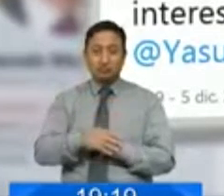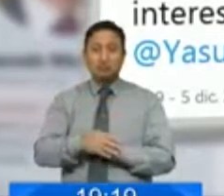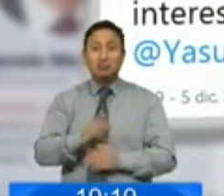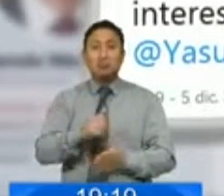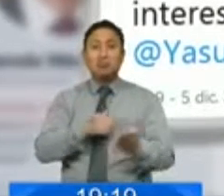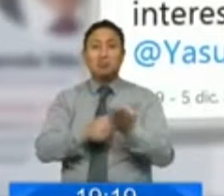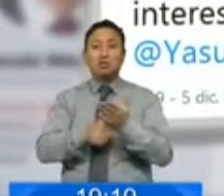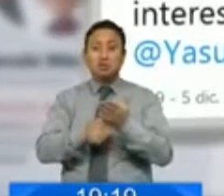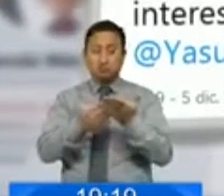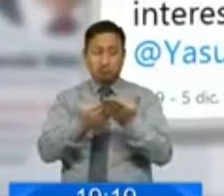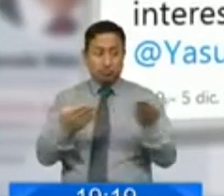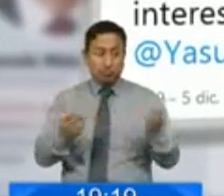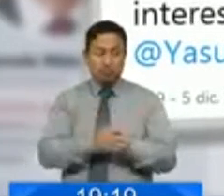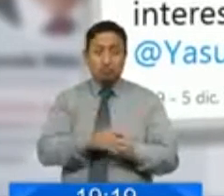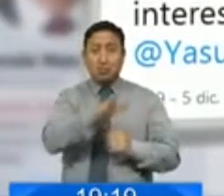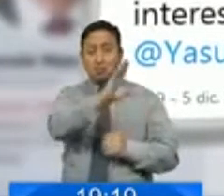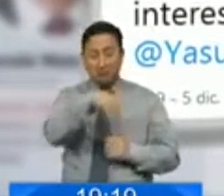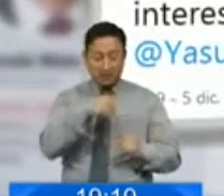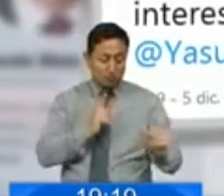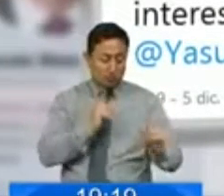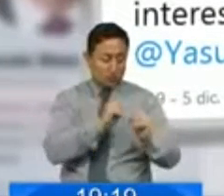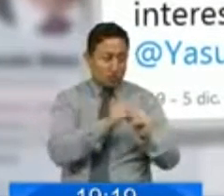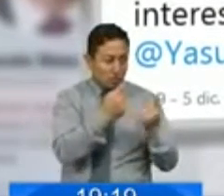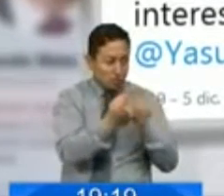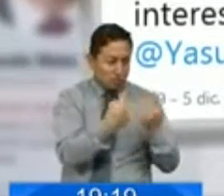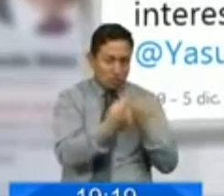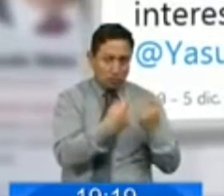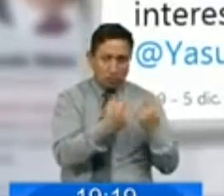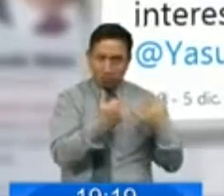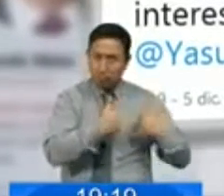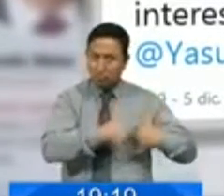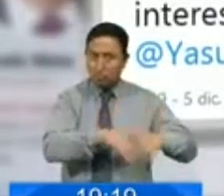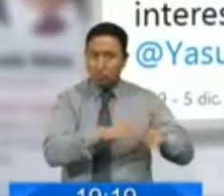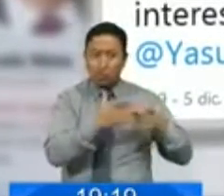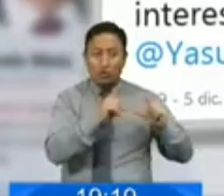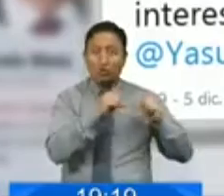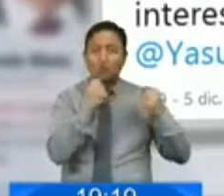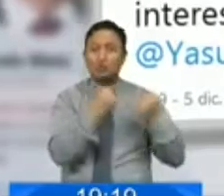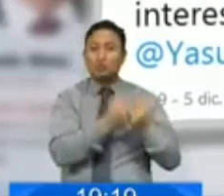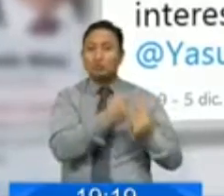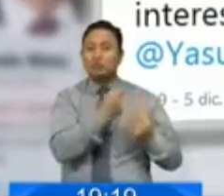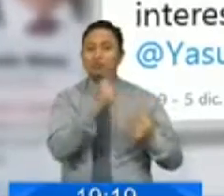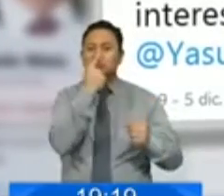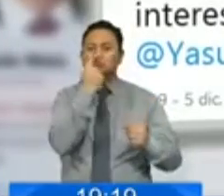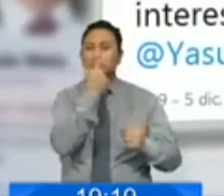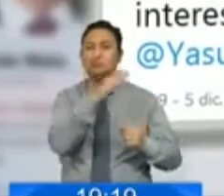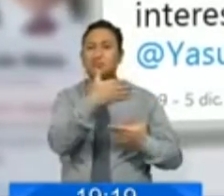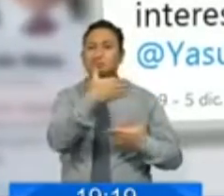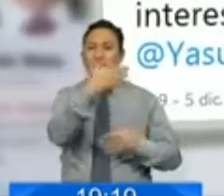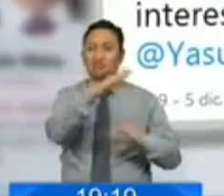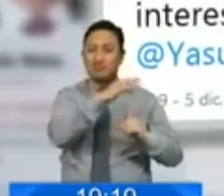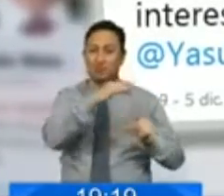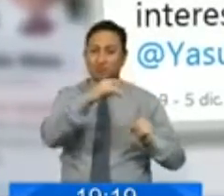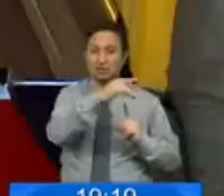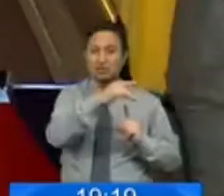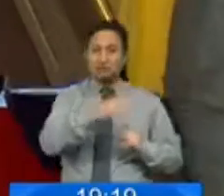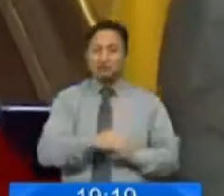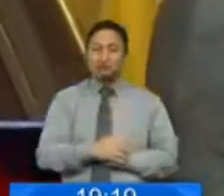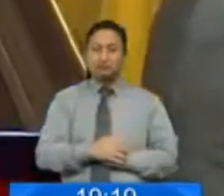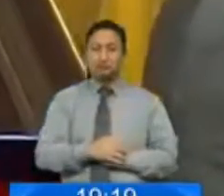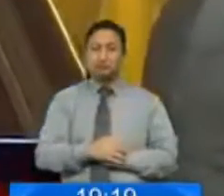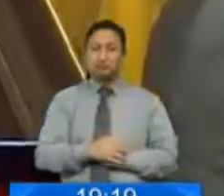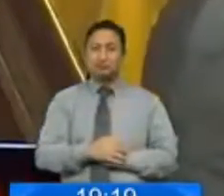ministerio están abiertas para mantener un encuentro permanente con todos los sectores interesados en la política ambiental del país.